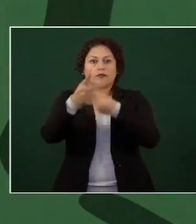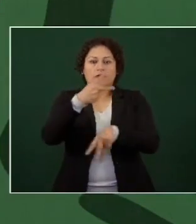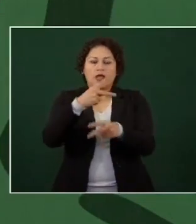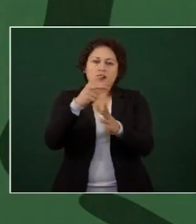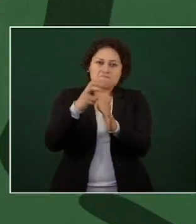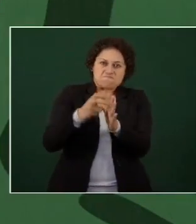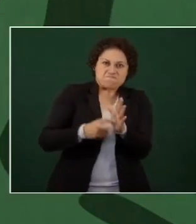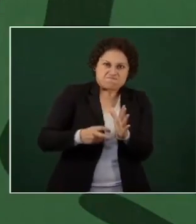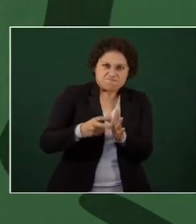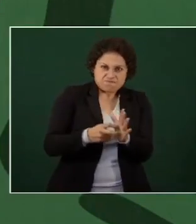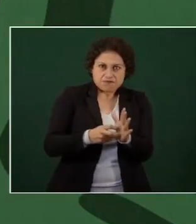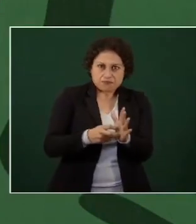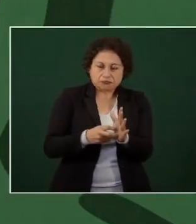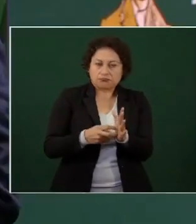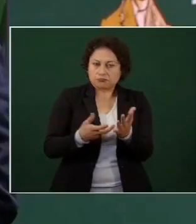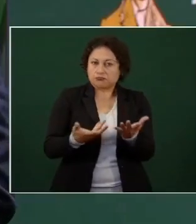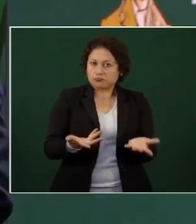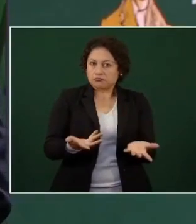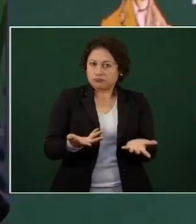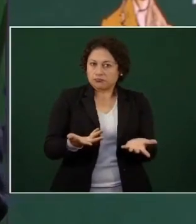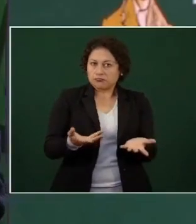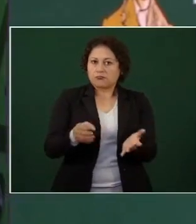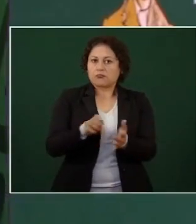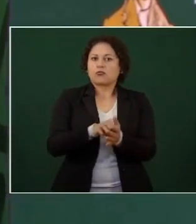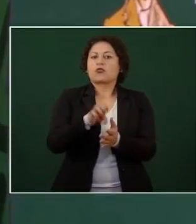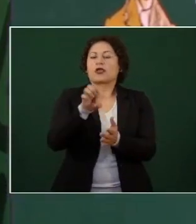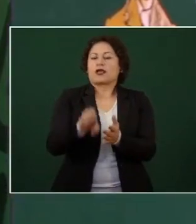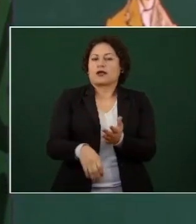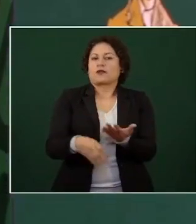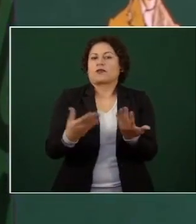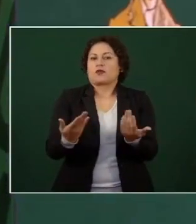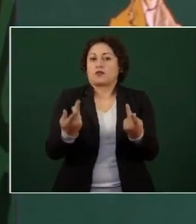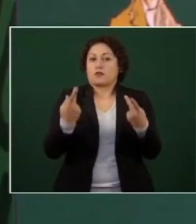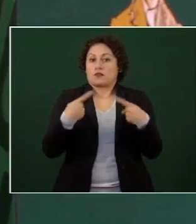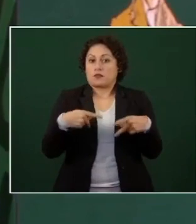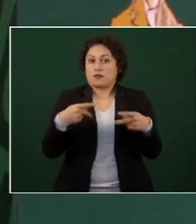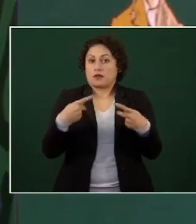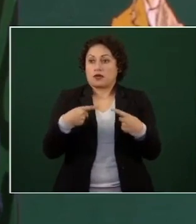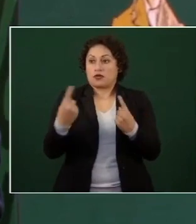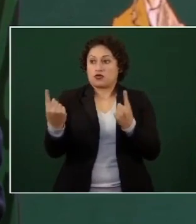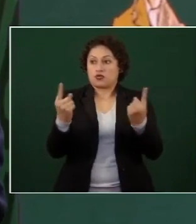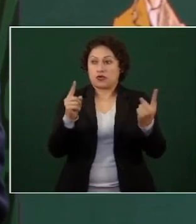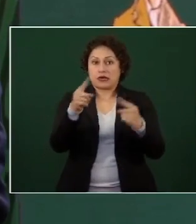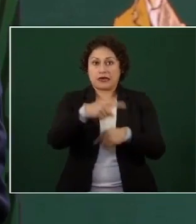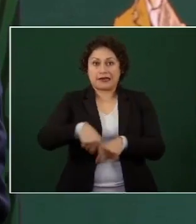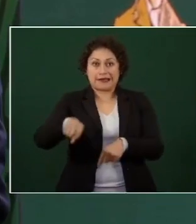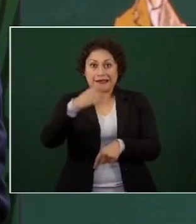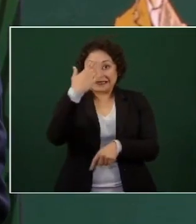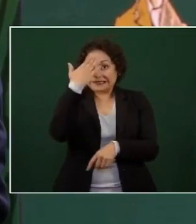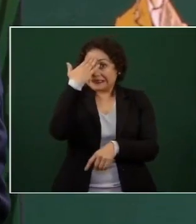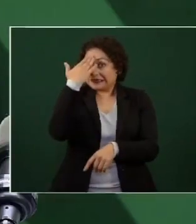para que los que cooperen con información